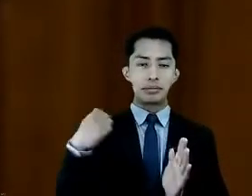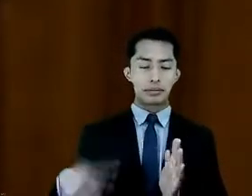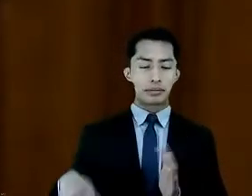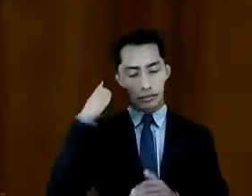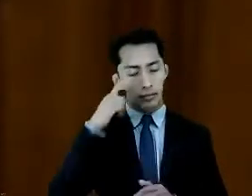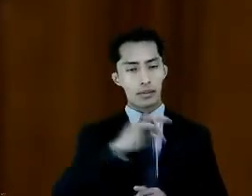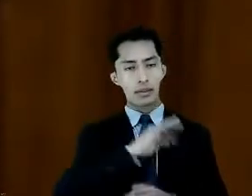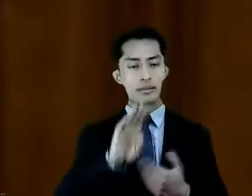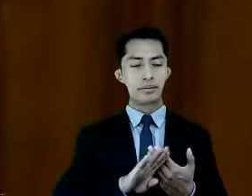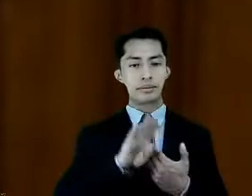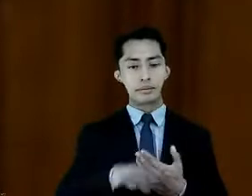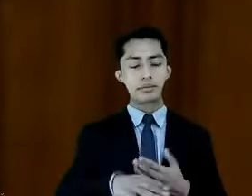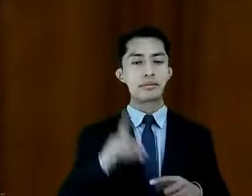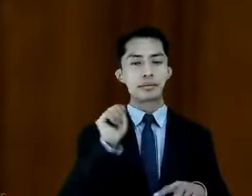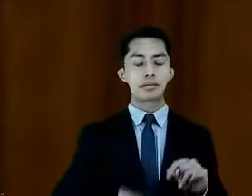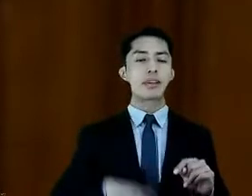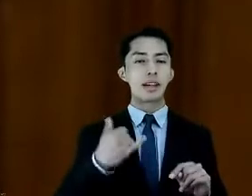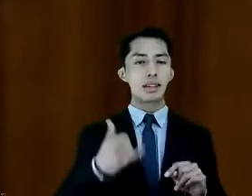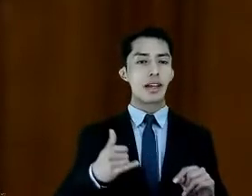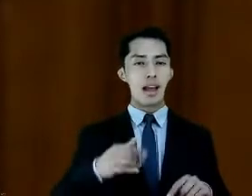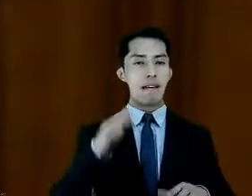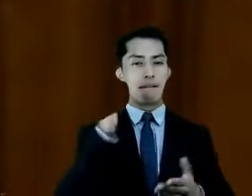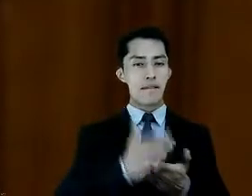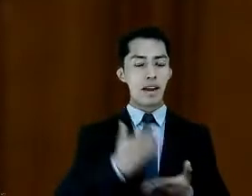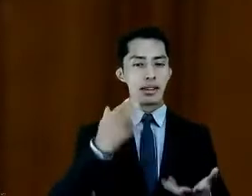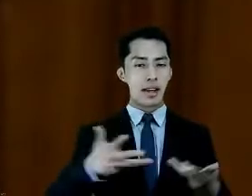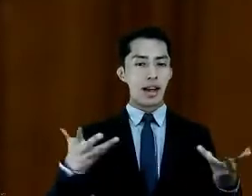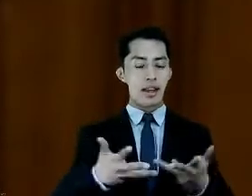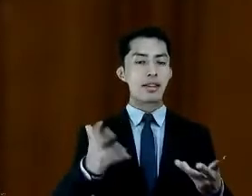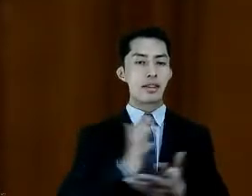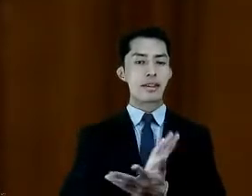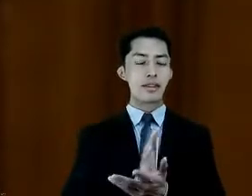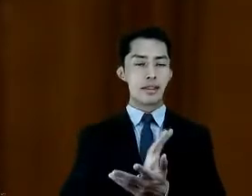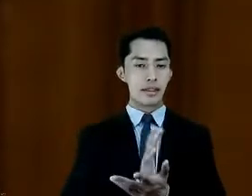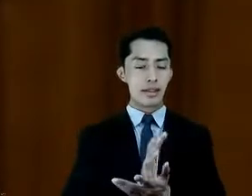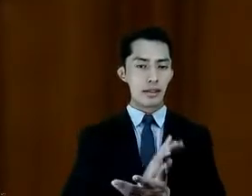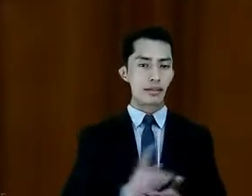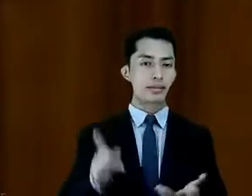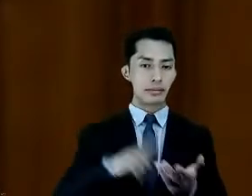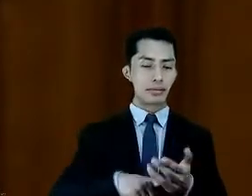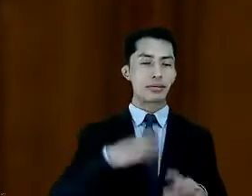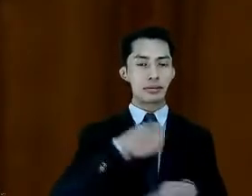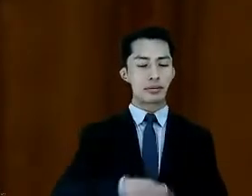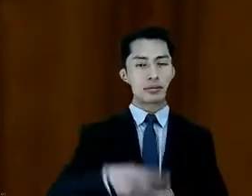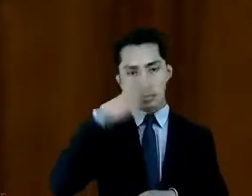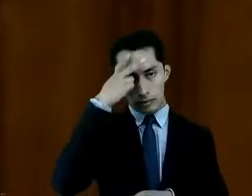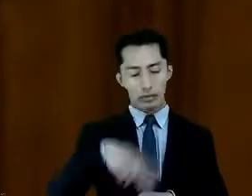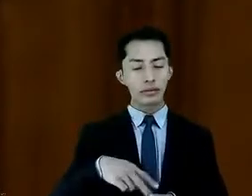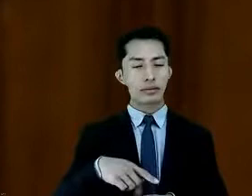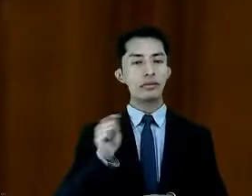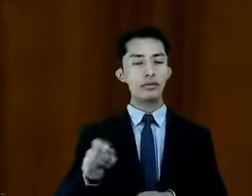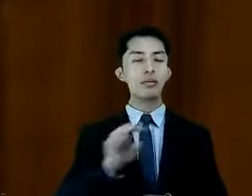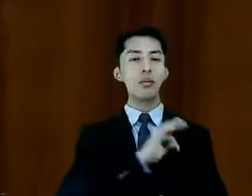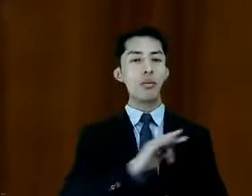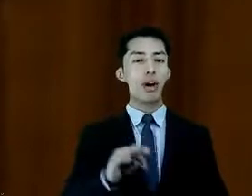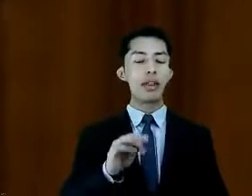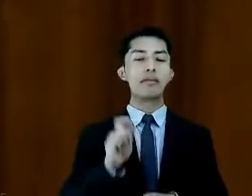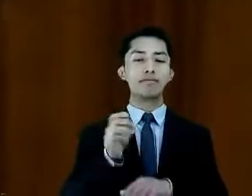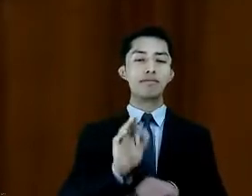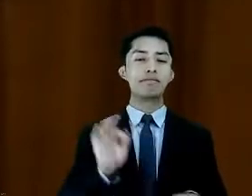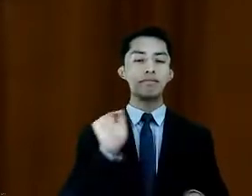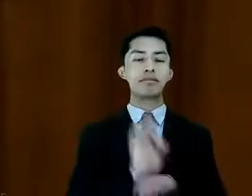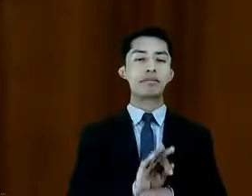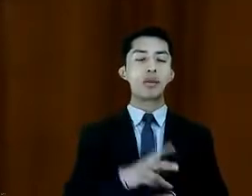prevenir, combatir y eliminar actos de discriminación en el Estado de México, se pueda garantizar